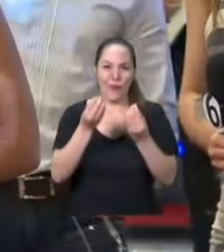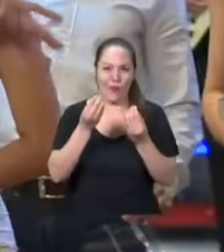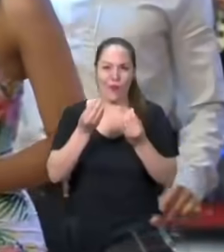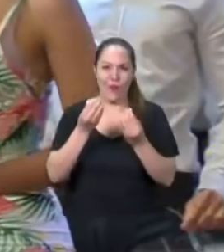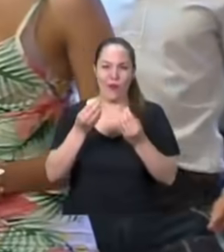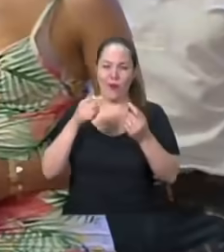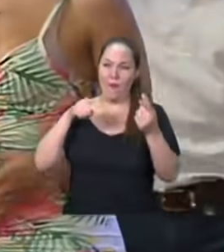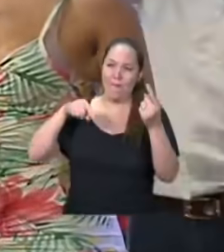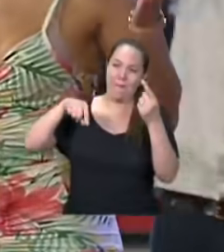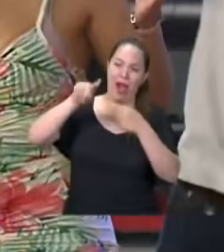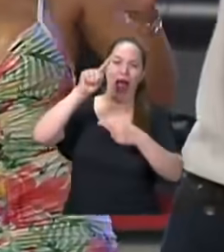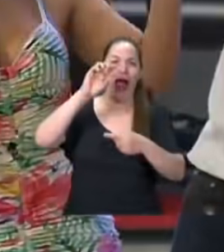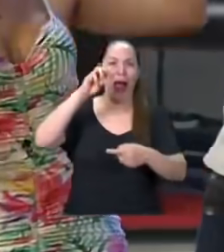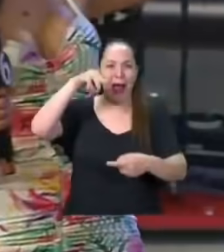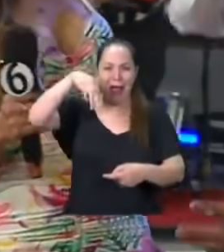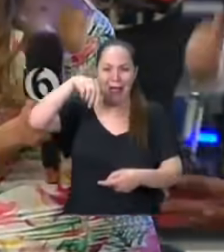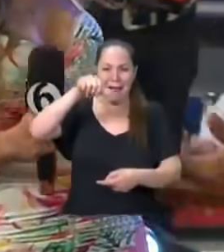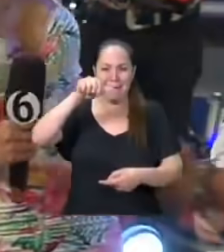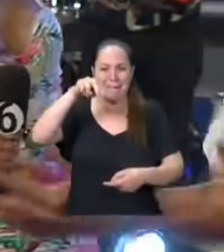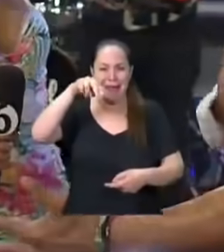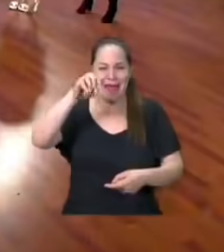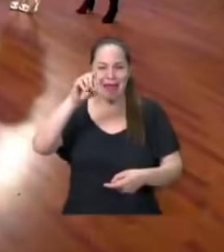a Manolo, hombre. Manolo, olé, olé.